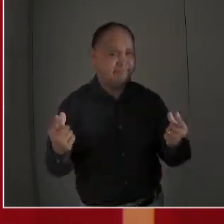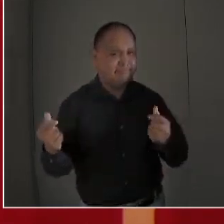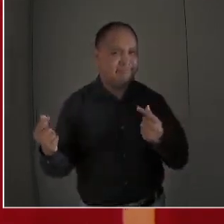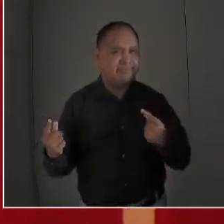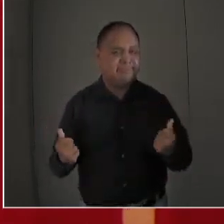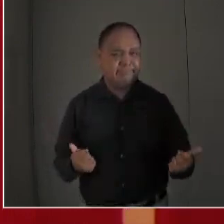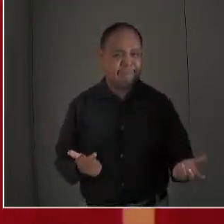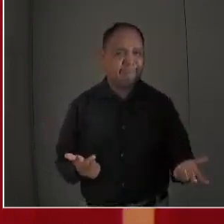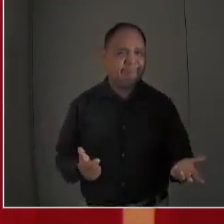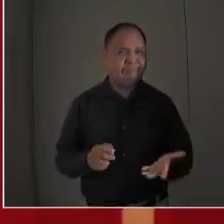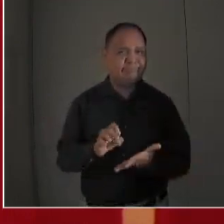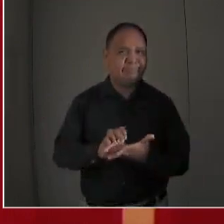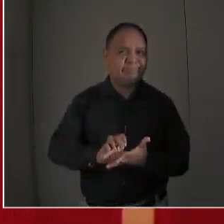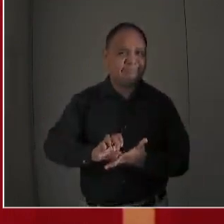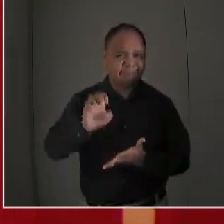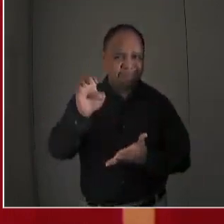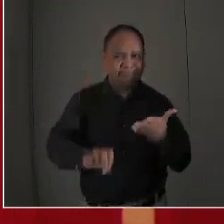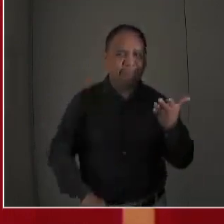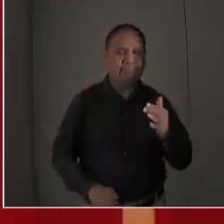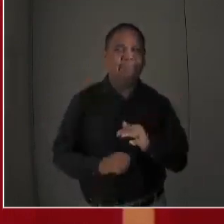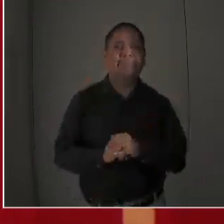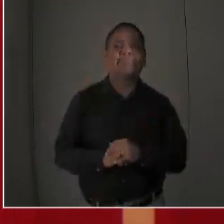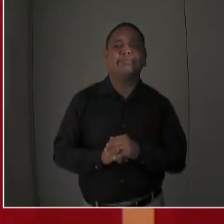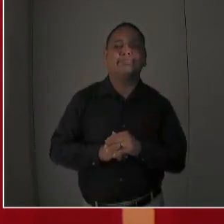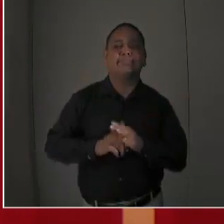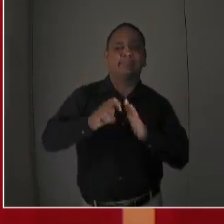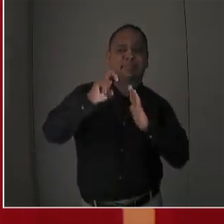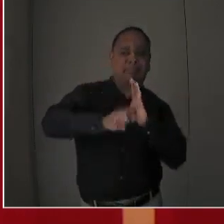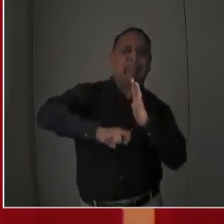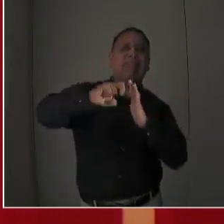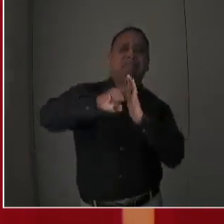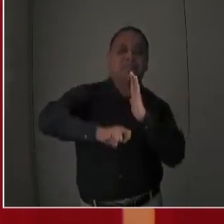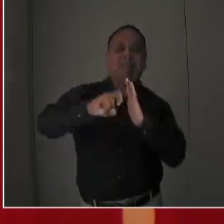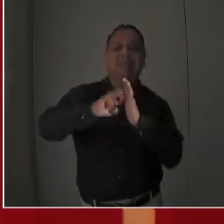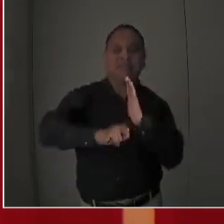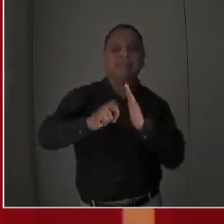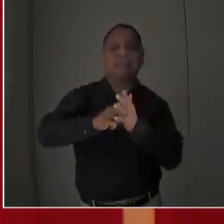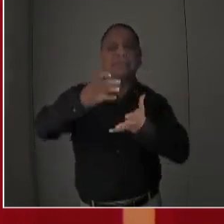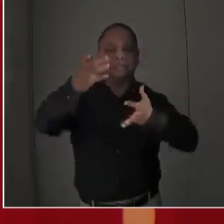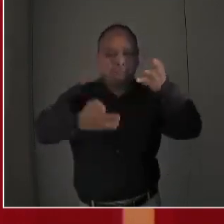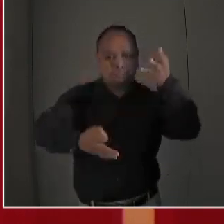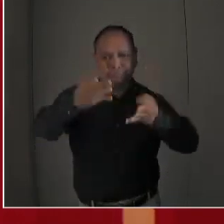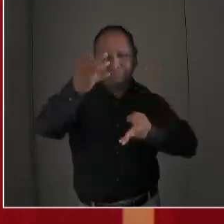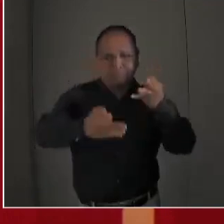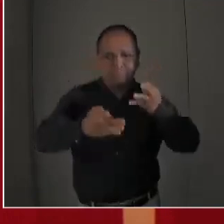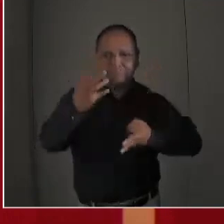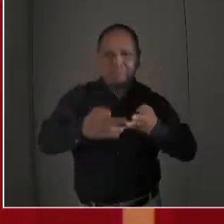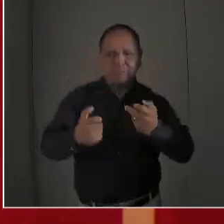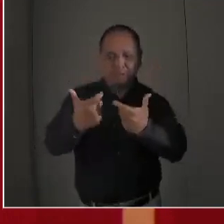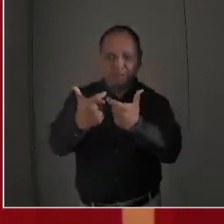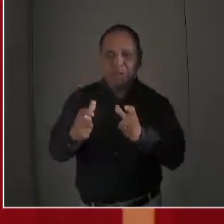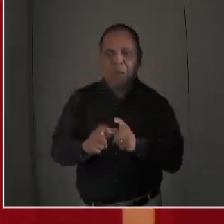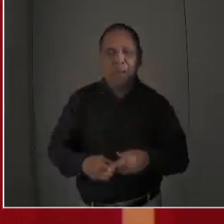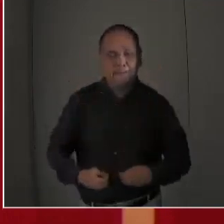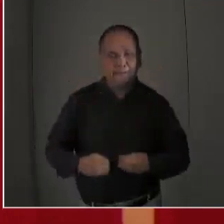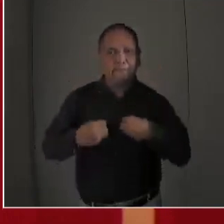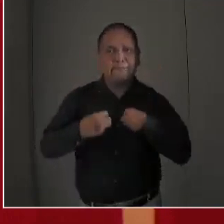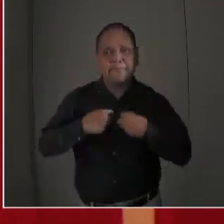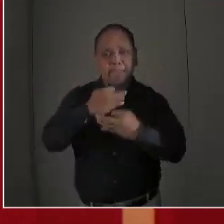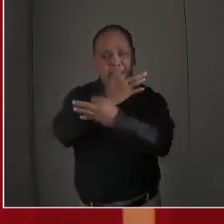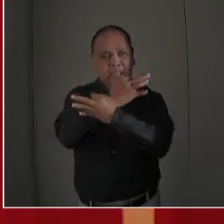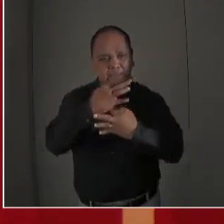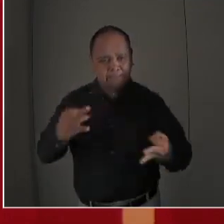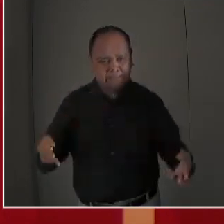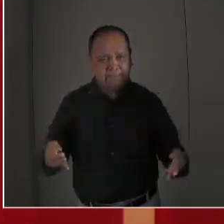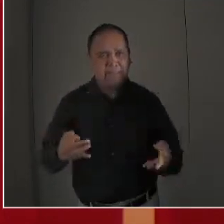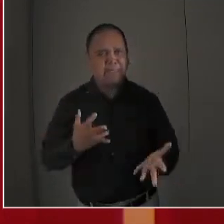Por ejemplo, esto, ¿qué pasa con la reforma judicial? Pues necesitamos de todas y todos y de un partido vivo que esté informando qué